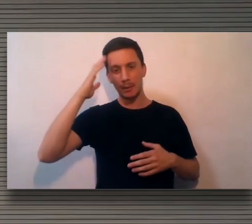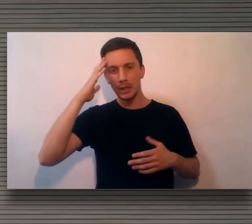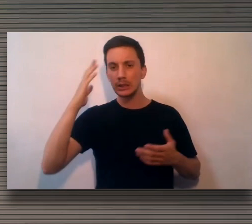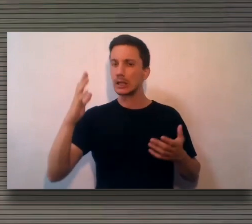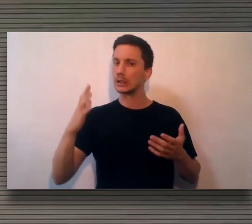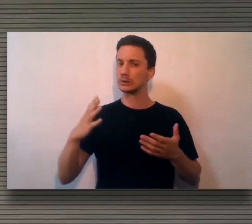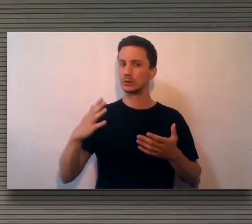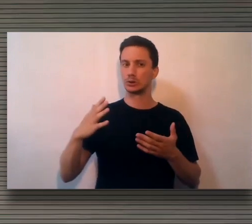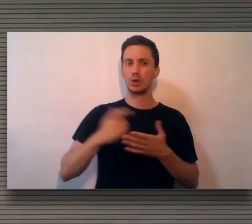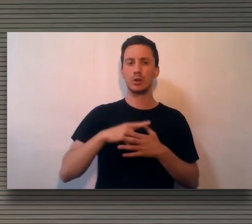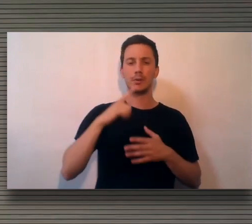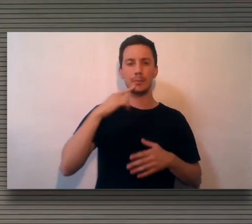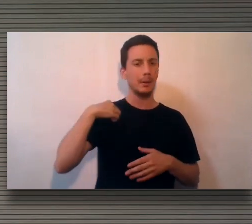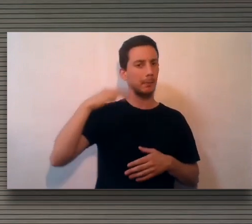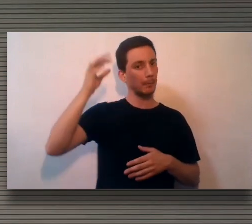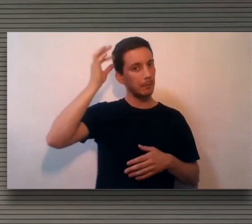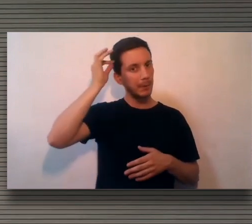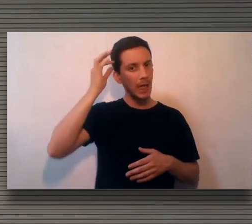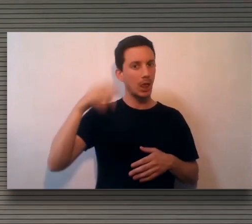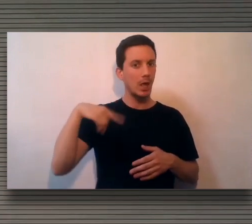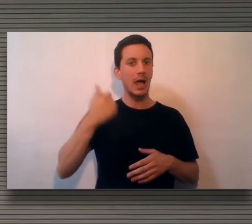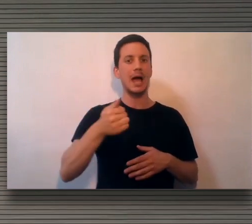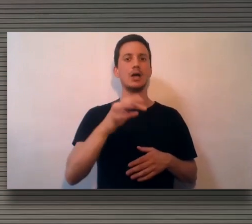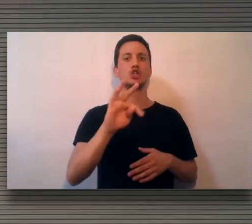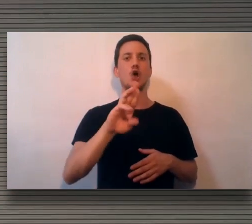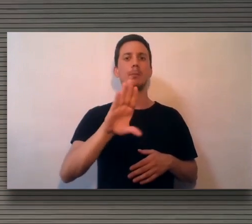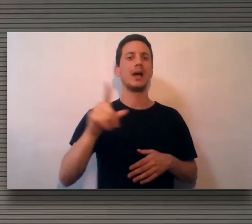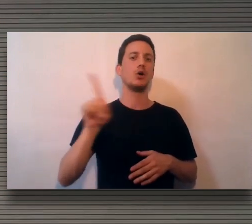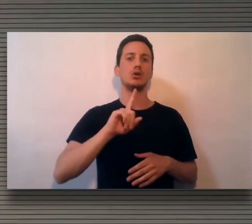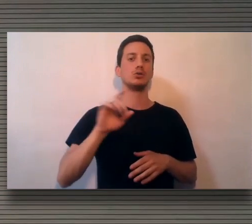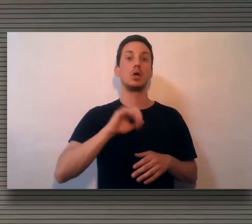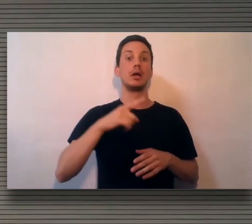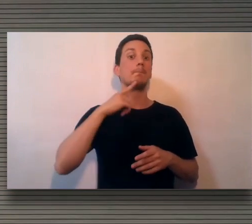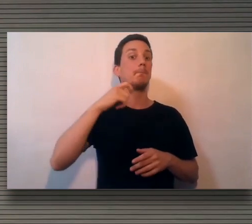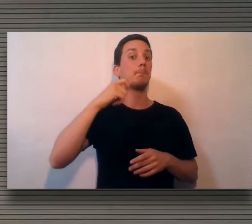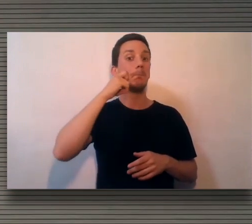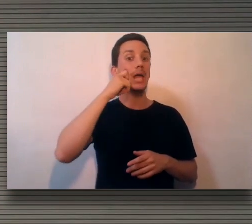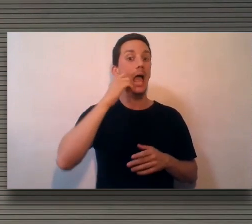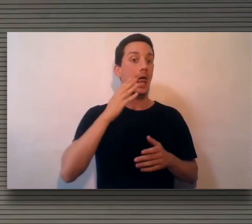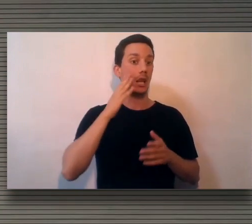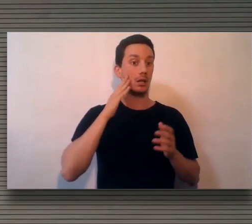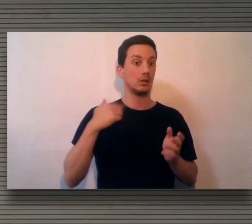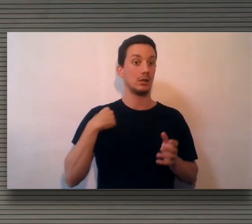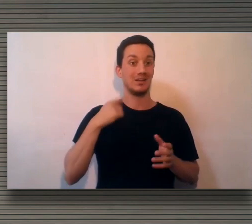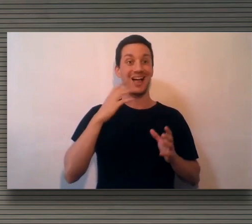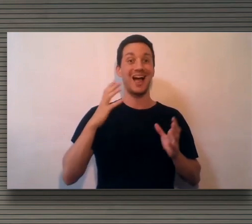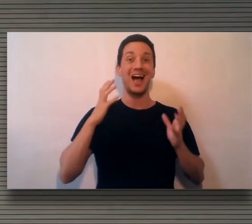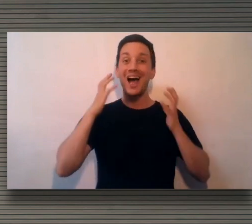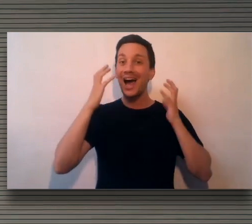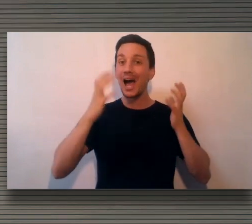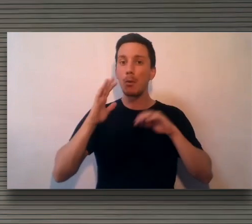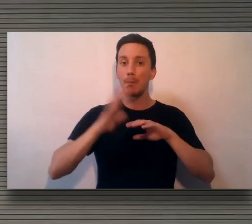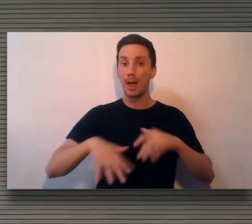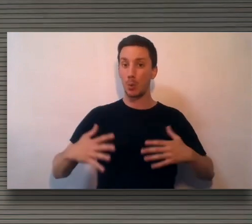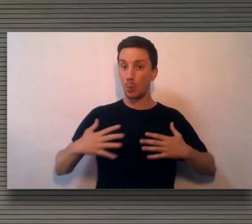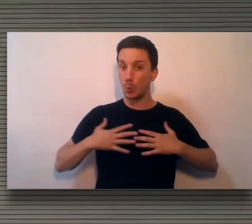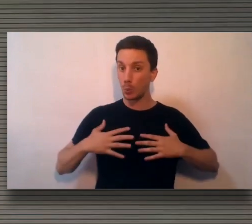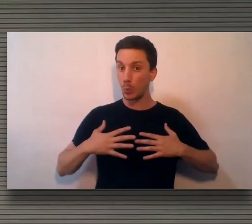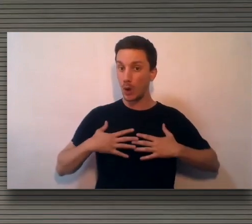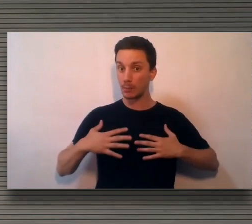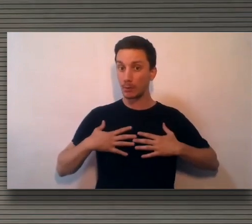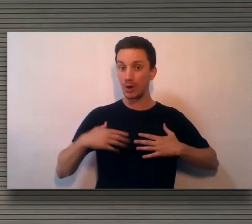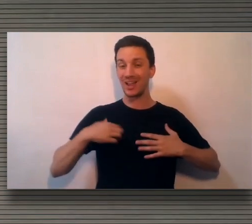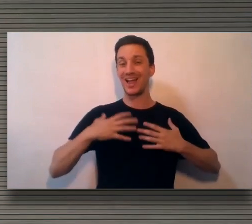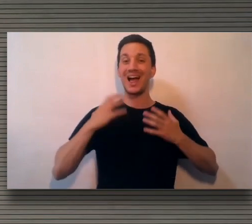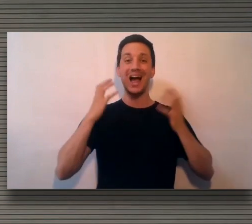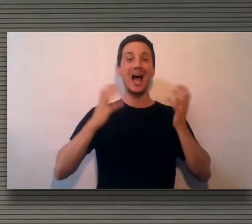es no el pelo lo que se altera en el atópico, sino la piel. Entonces, el jabón que usas para el cuerpo, que es jabón neutro,